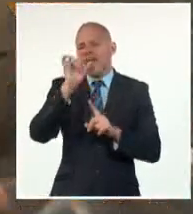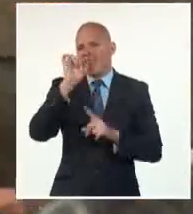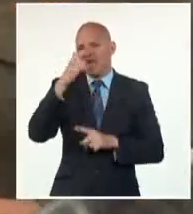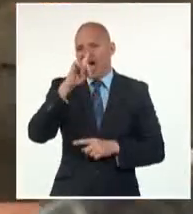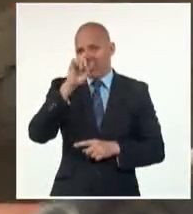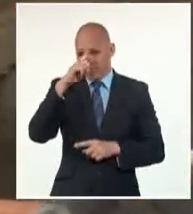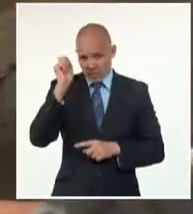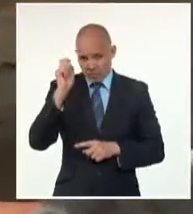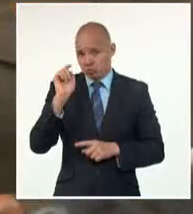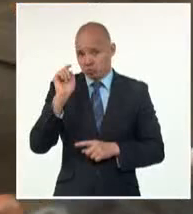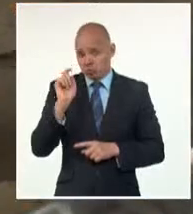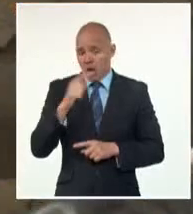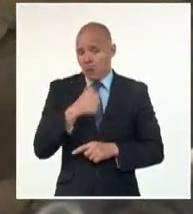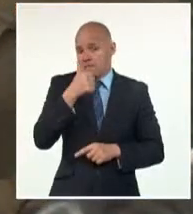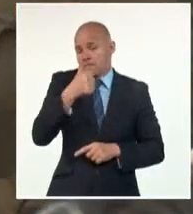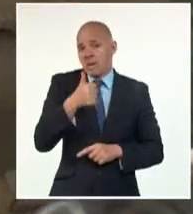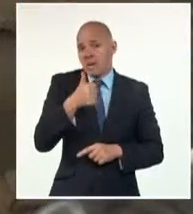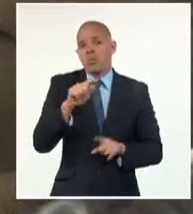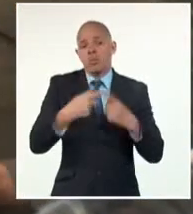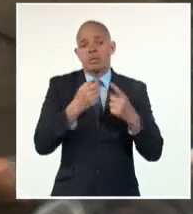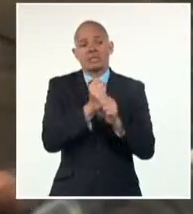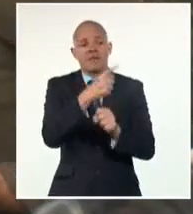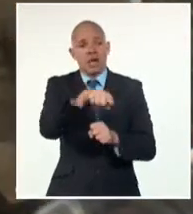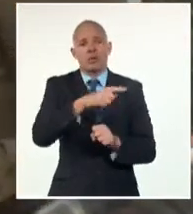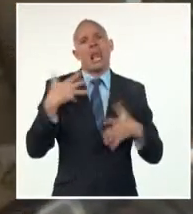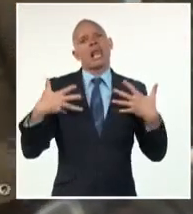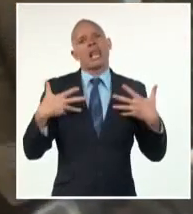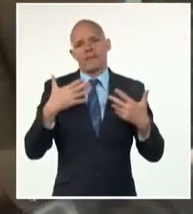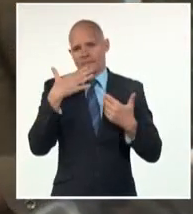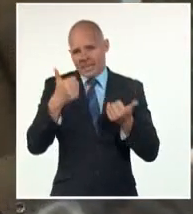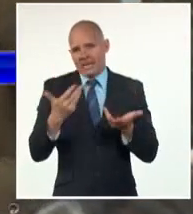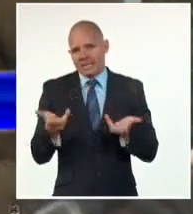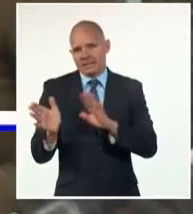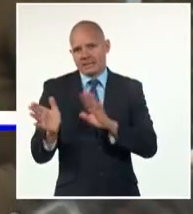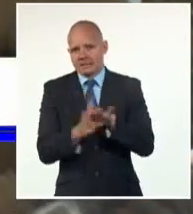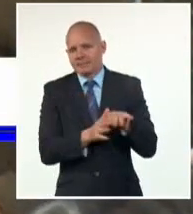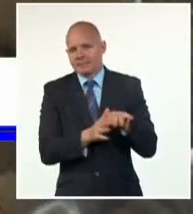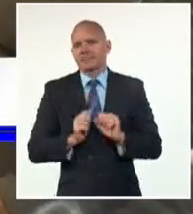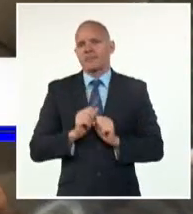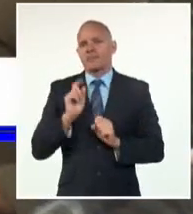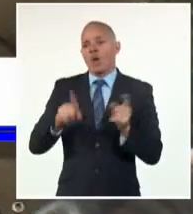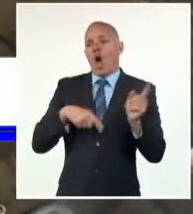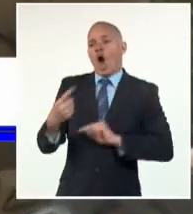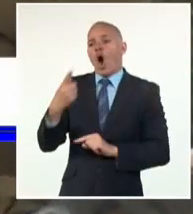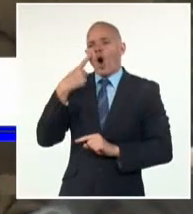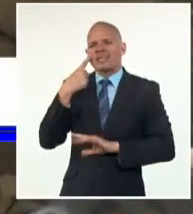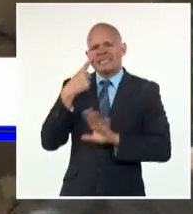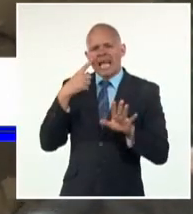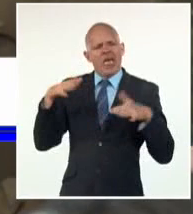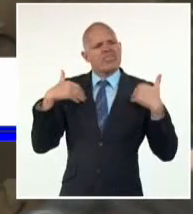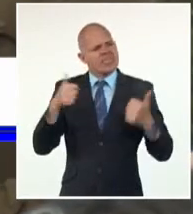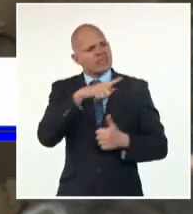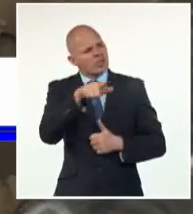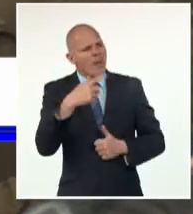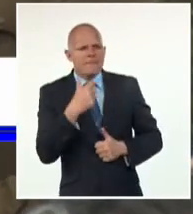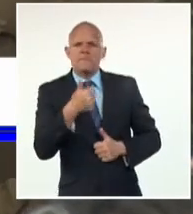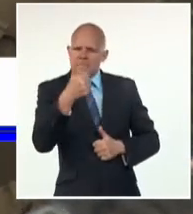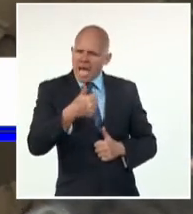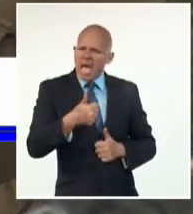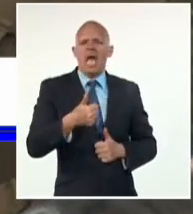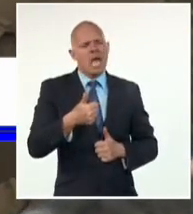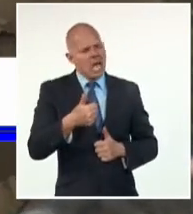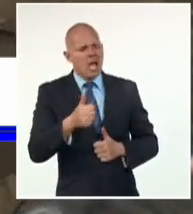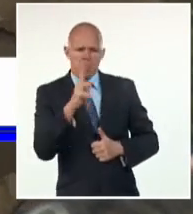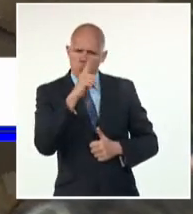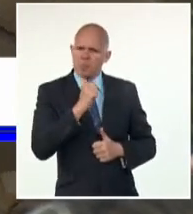trabajadores. Es muy cierto todo lo que dijo la directora, se han buscado alternativas y todas esas cosas, pero sí estamos en desventaja. Y